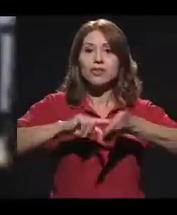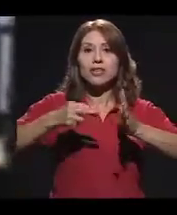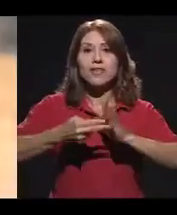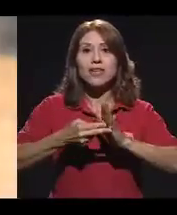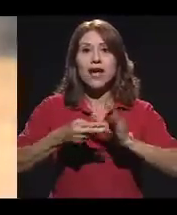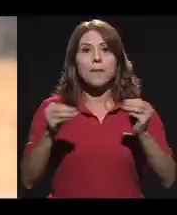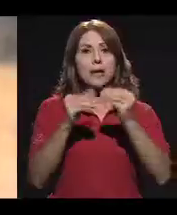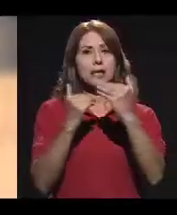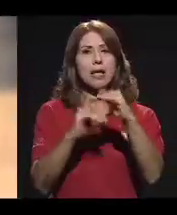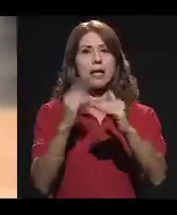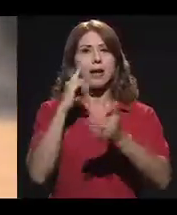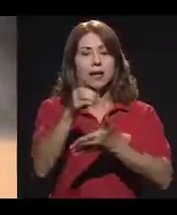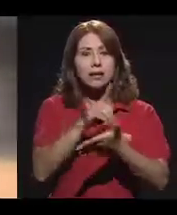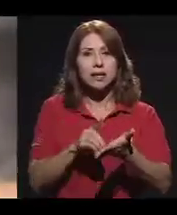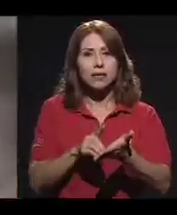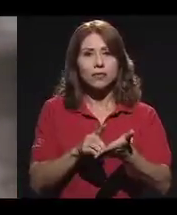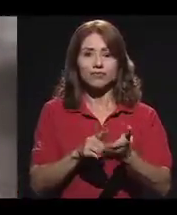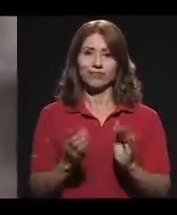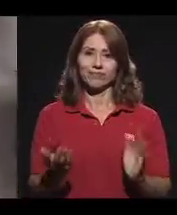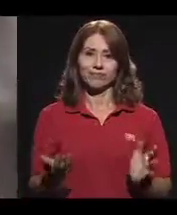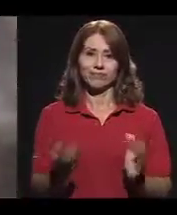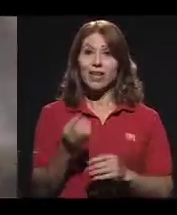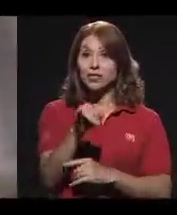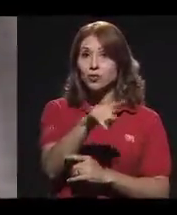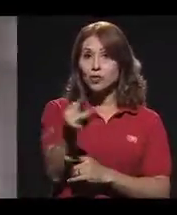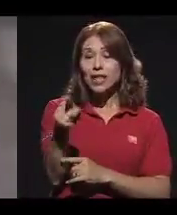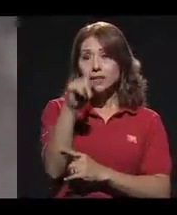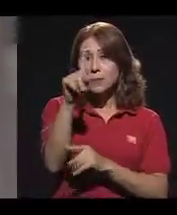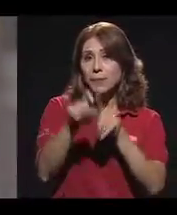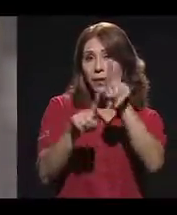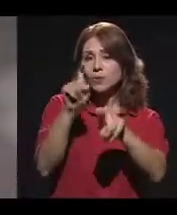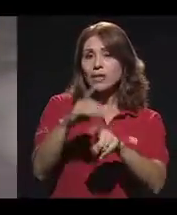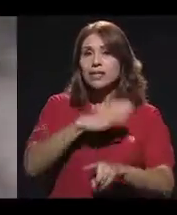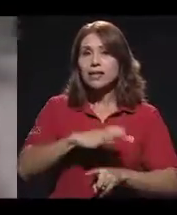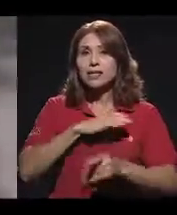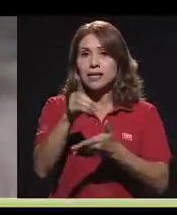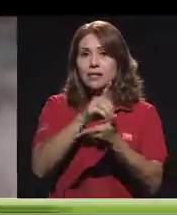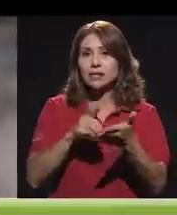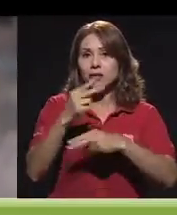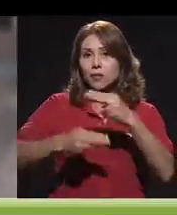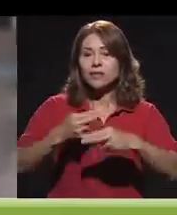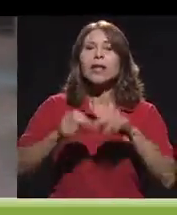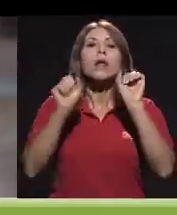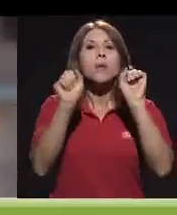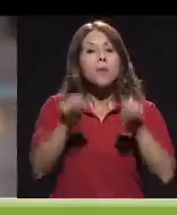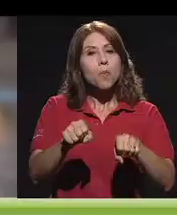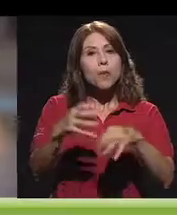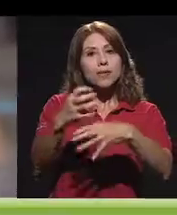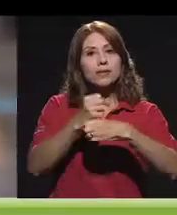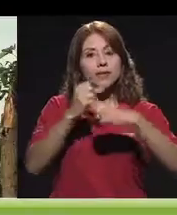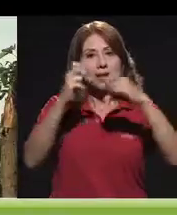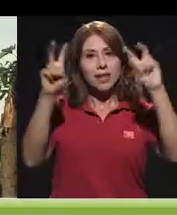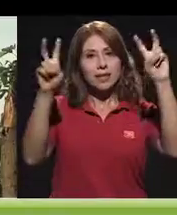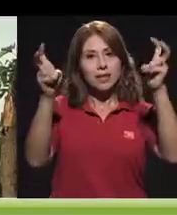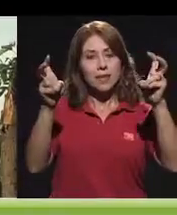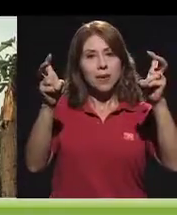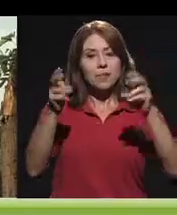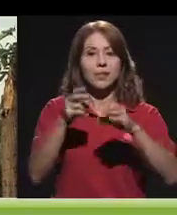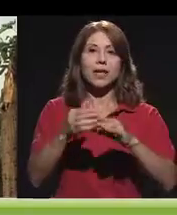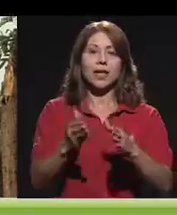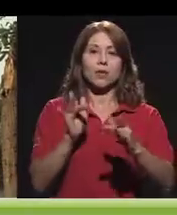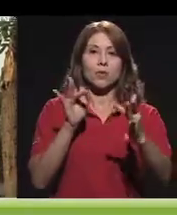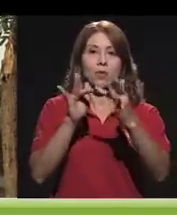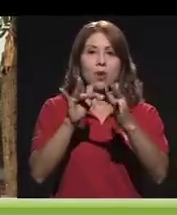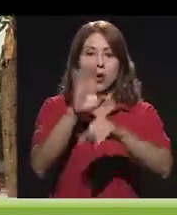diseño. Si usted tiene consultas sobre cuáles son las características del diseño universal, puede informarse sobre este tema comunicándose al